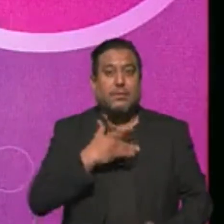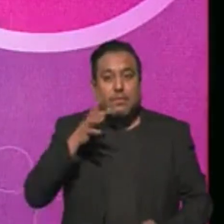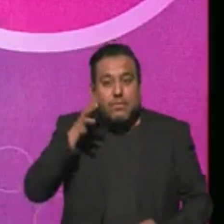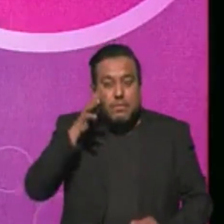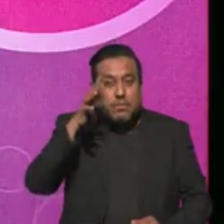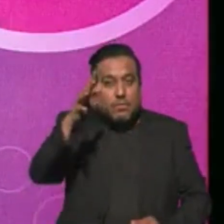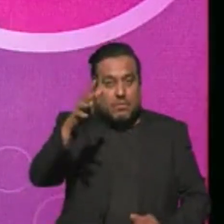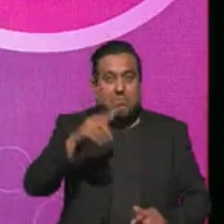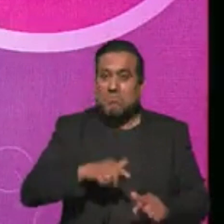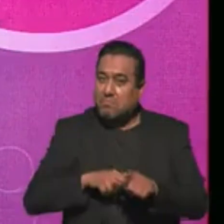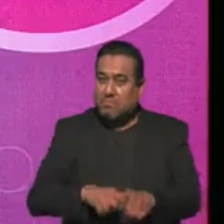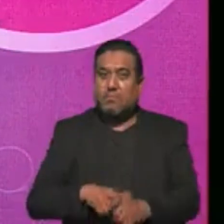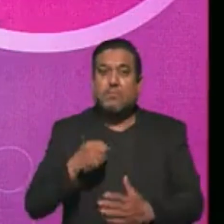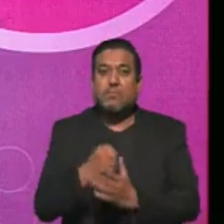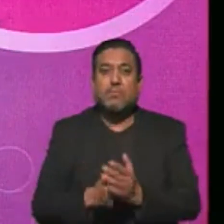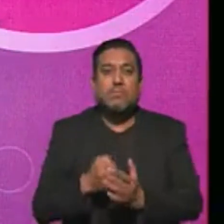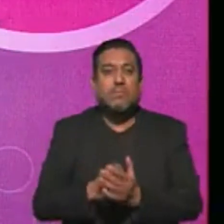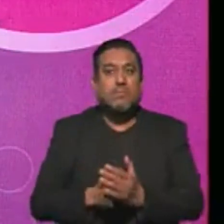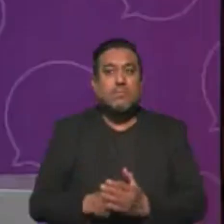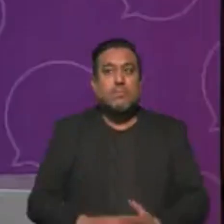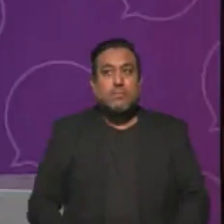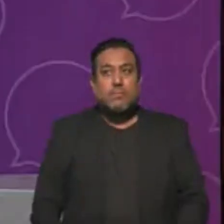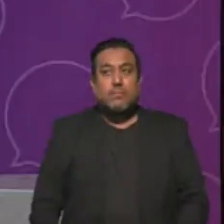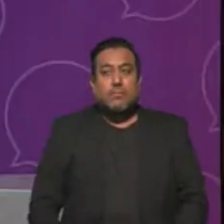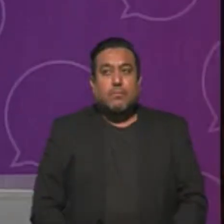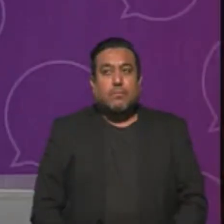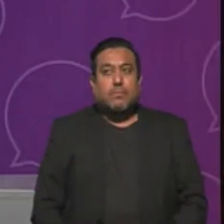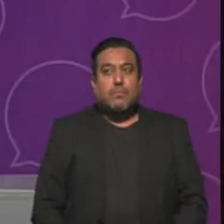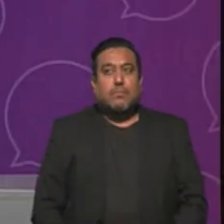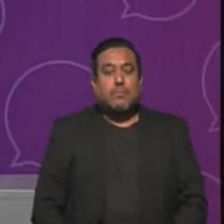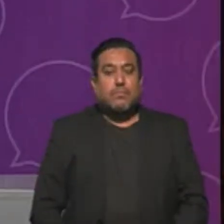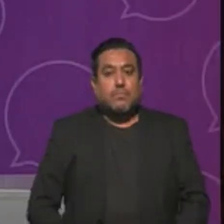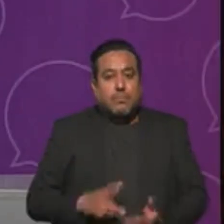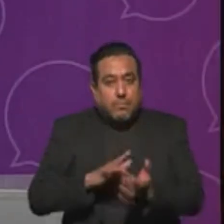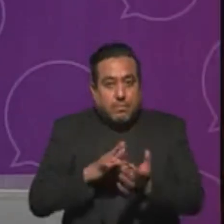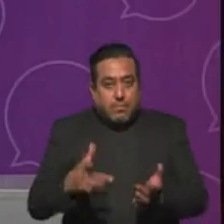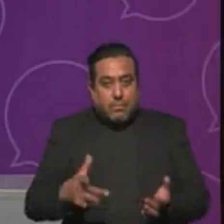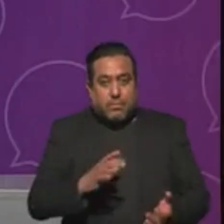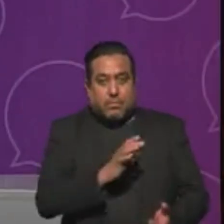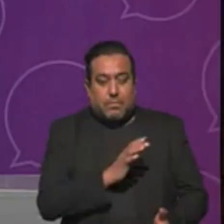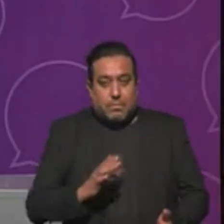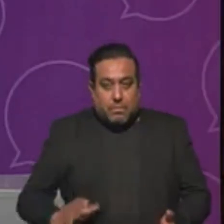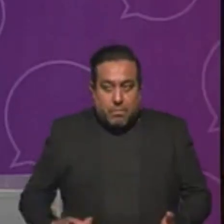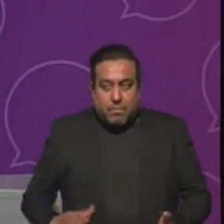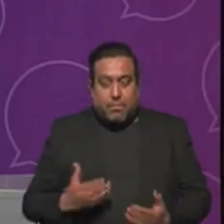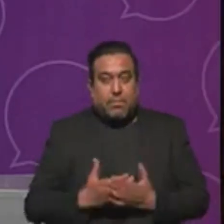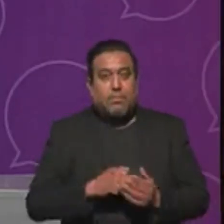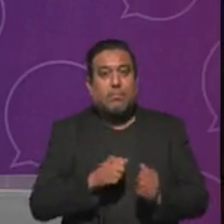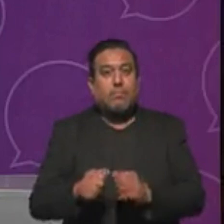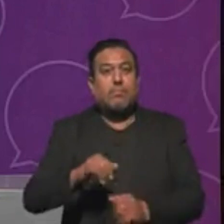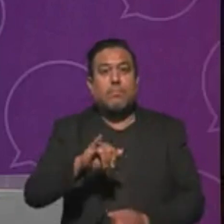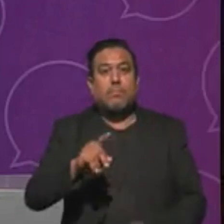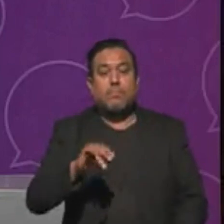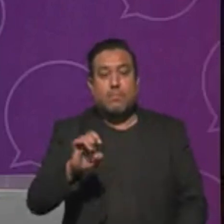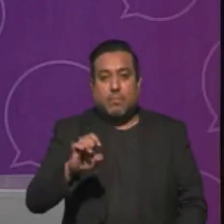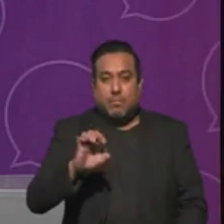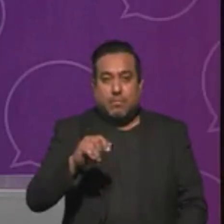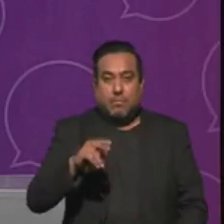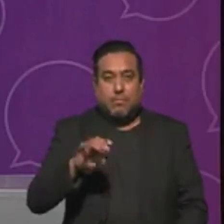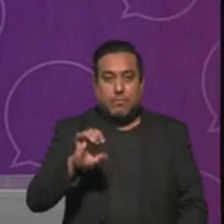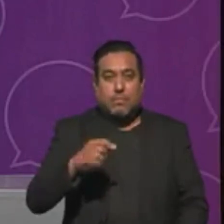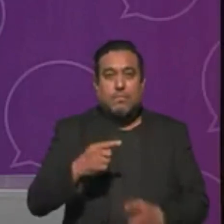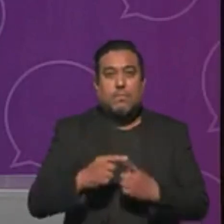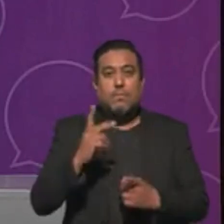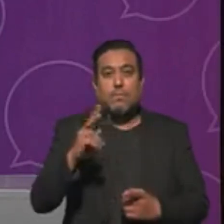no se rinde Gracias candidato vamos ahora con Jorge Enrique Velázquez Centeno del partido verde